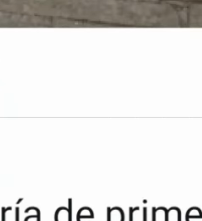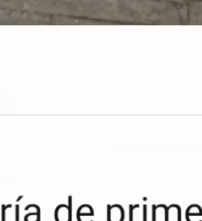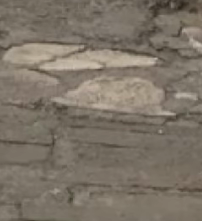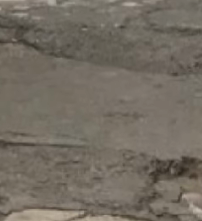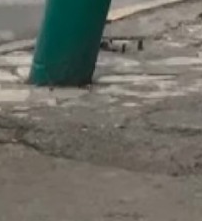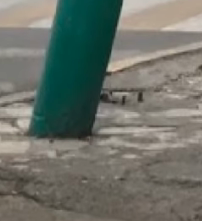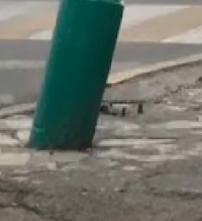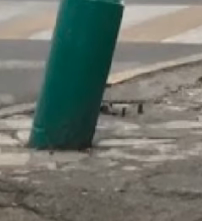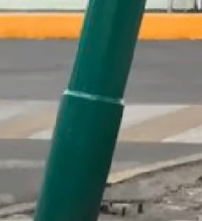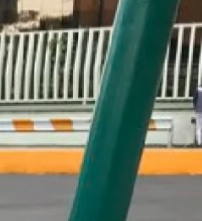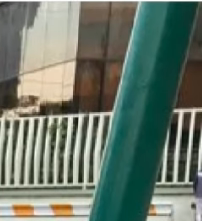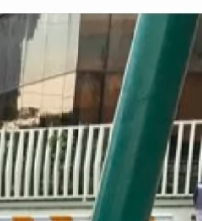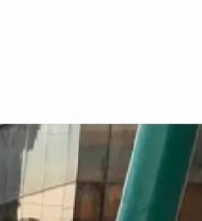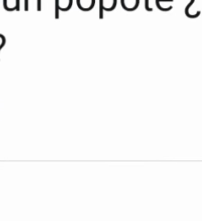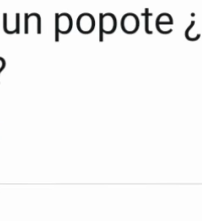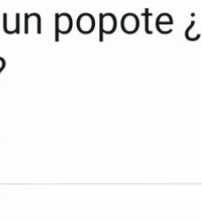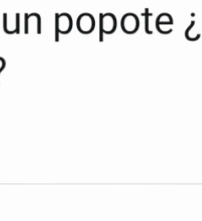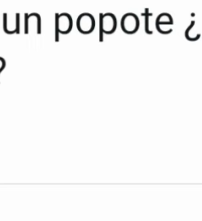público.